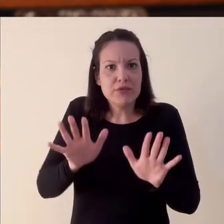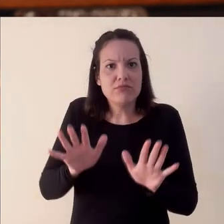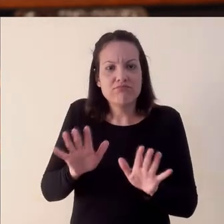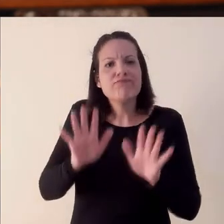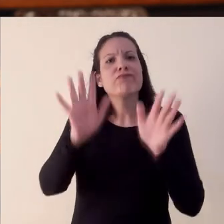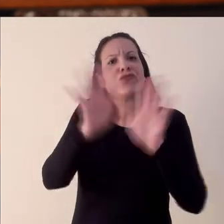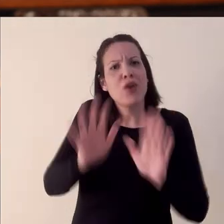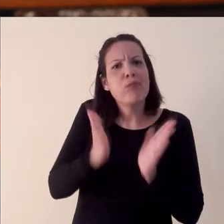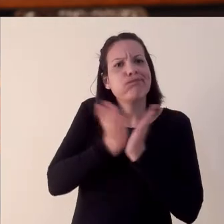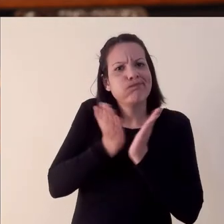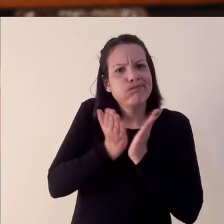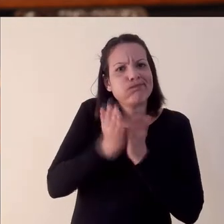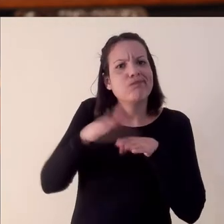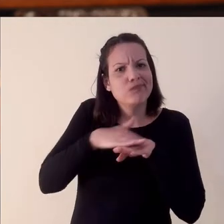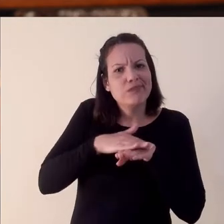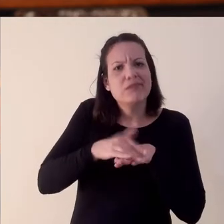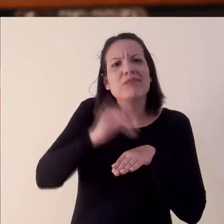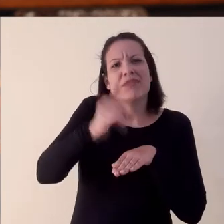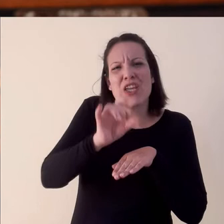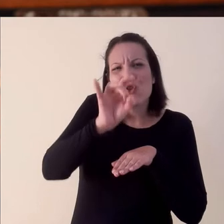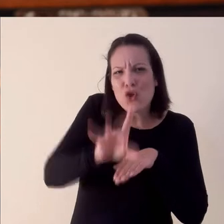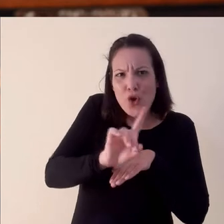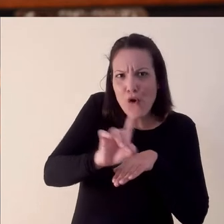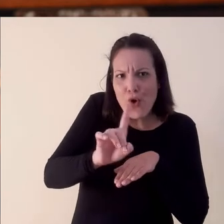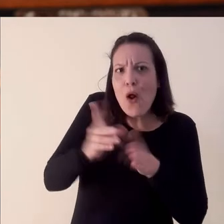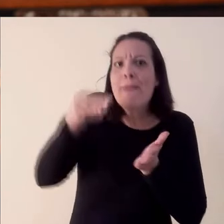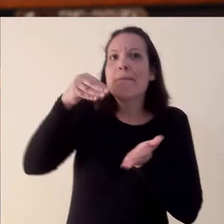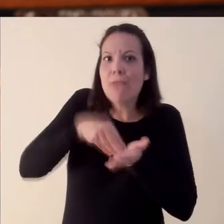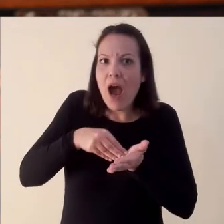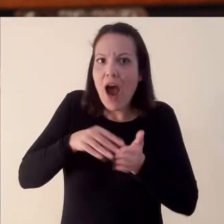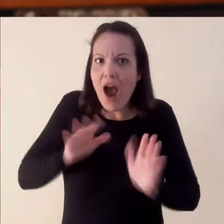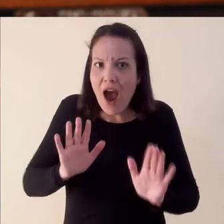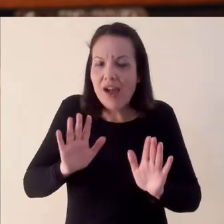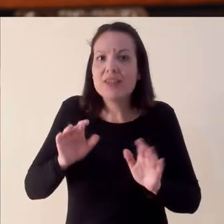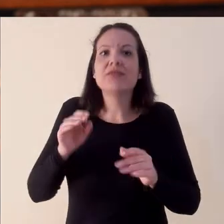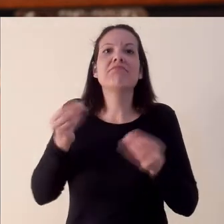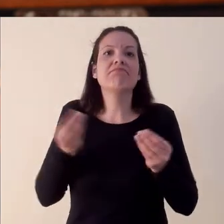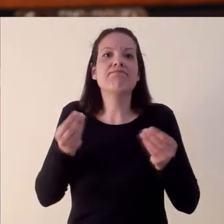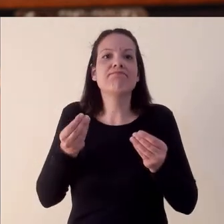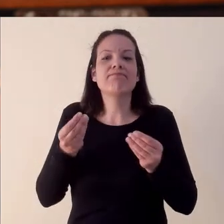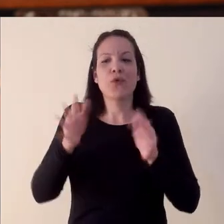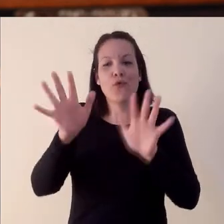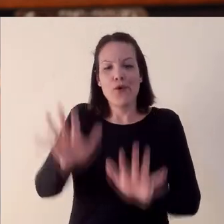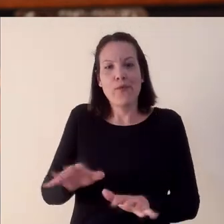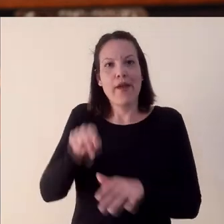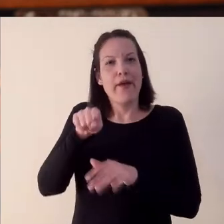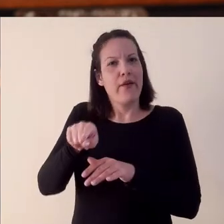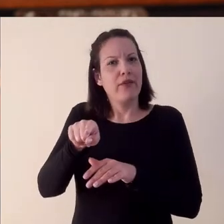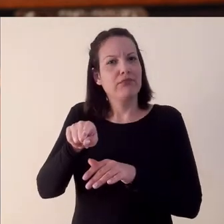esa formación inicial académica, ¿no? Sino que justamente en esa